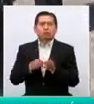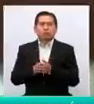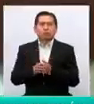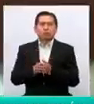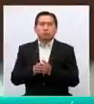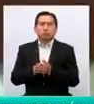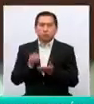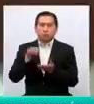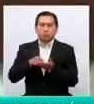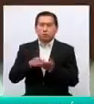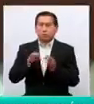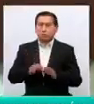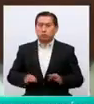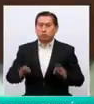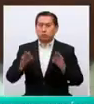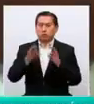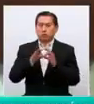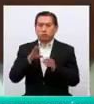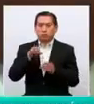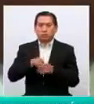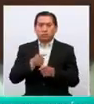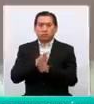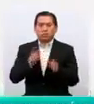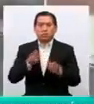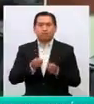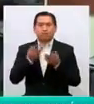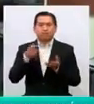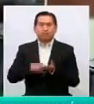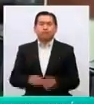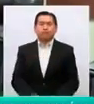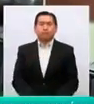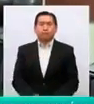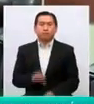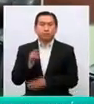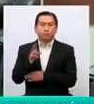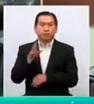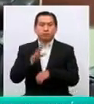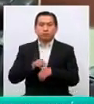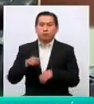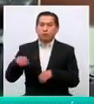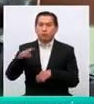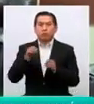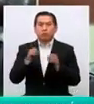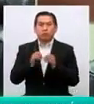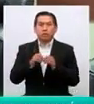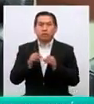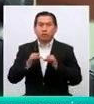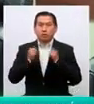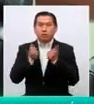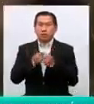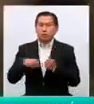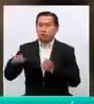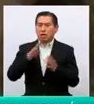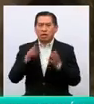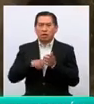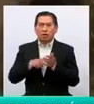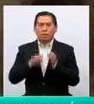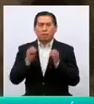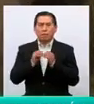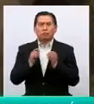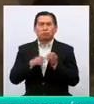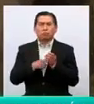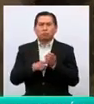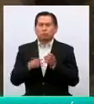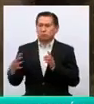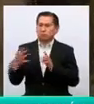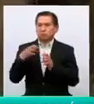una categoría fundamental dentro de la libertad de expresión. Bolivia TV convoca a los gremios y asociaciones a pronunciarse ante este